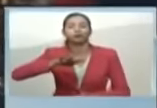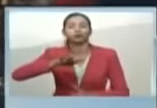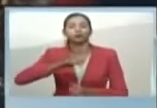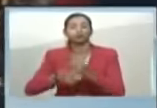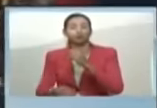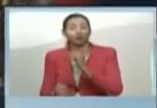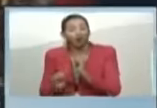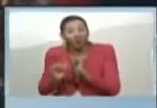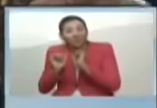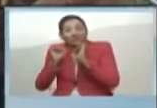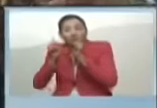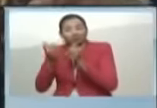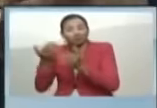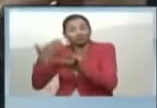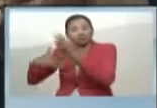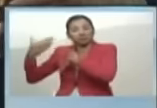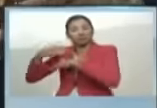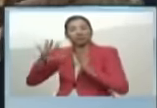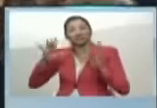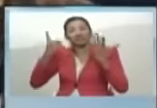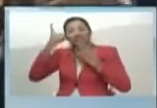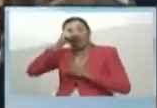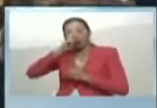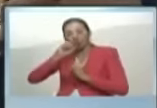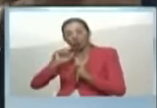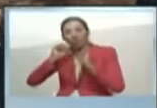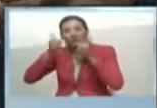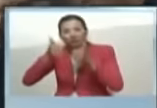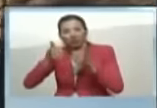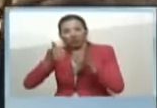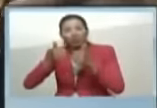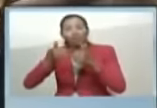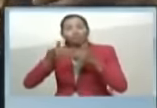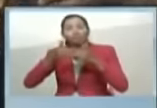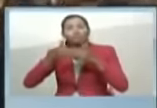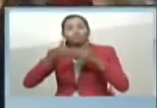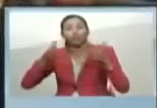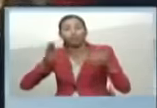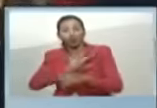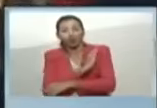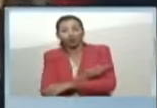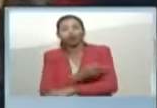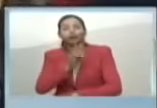años y que los consejos presidenciales